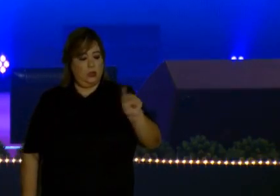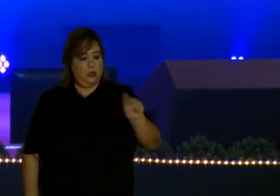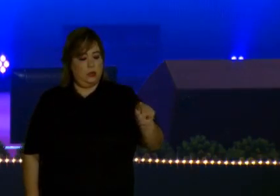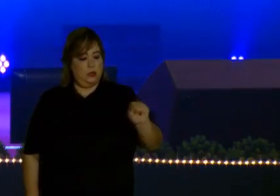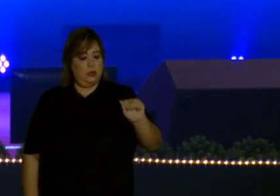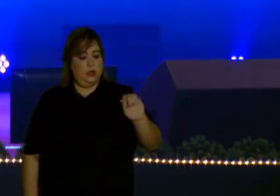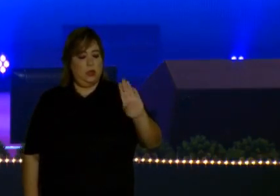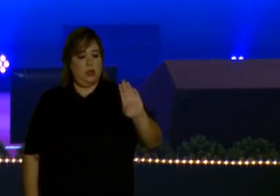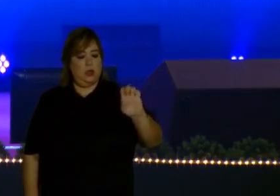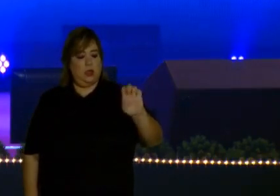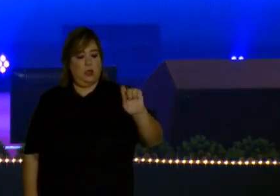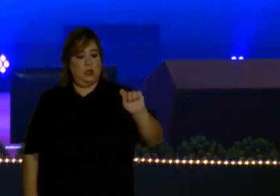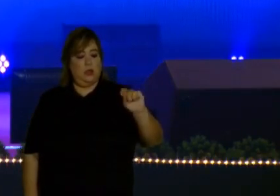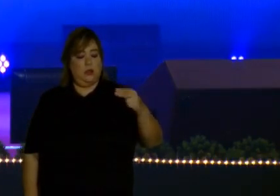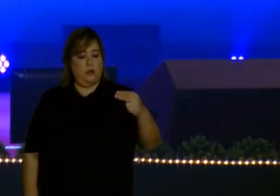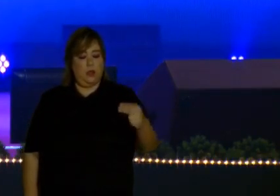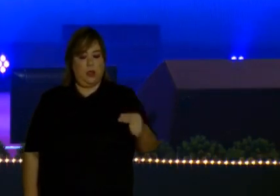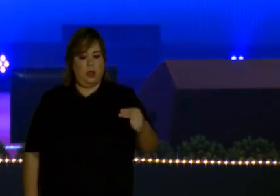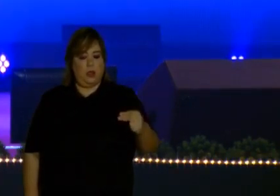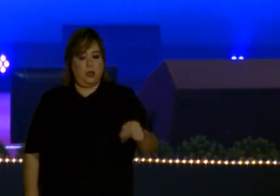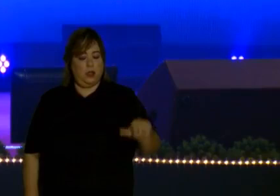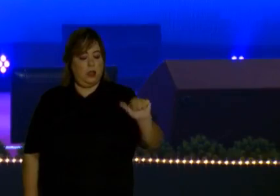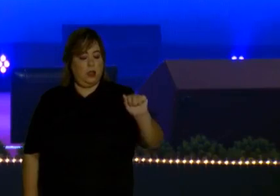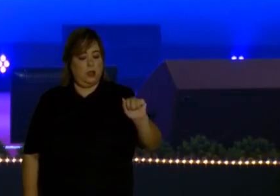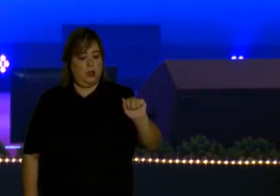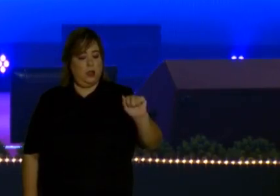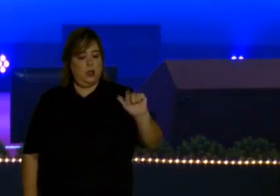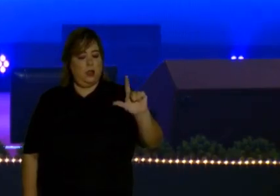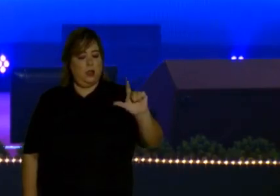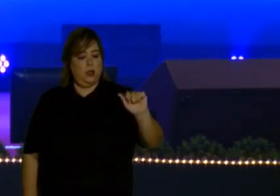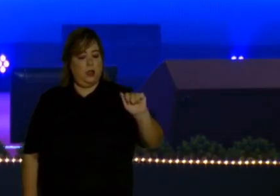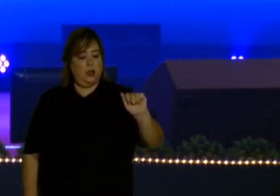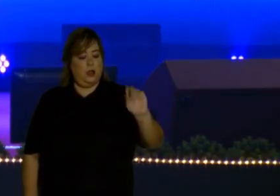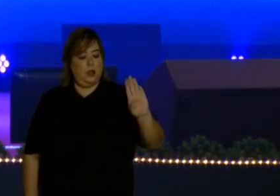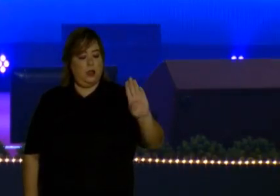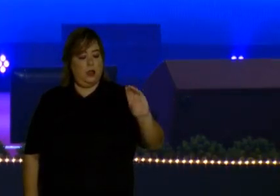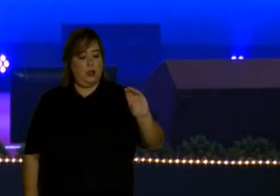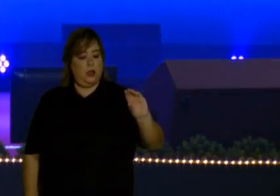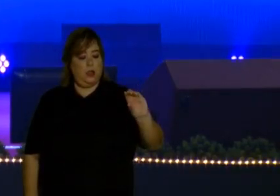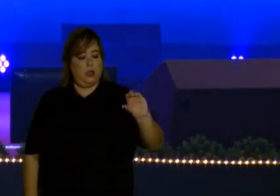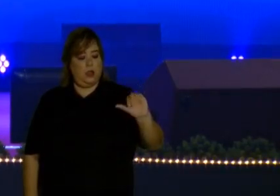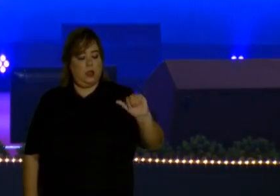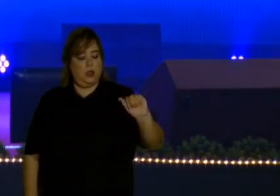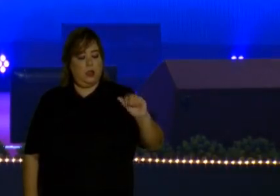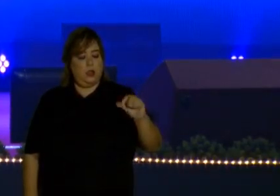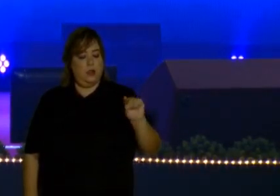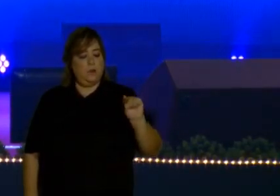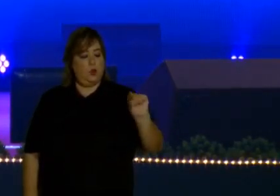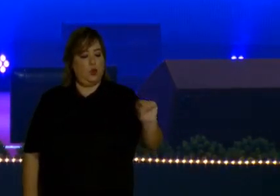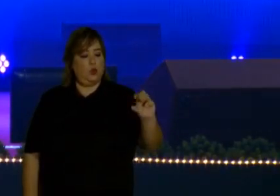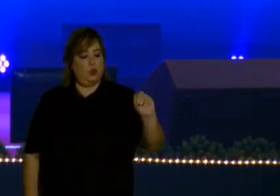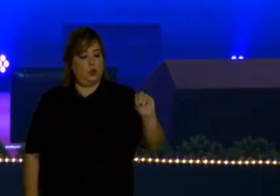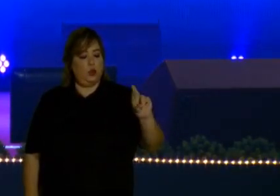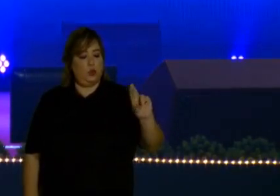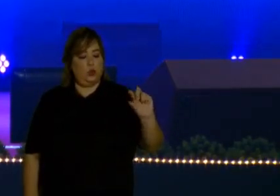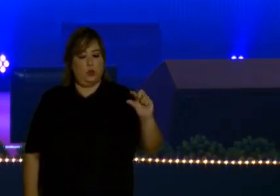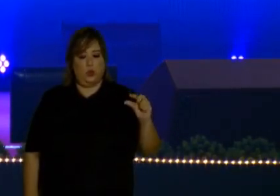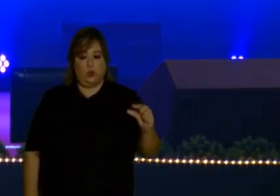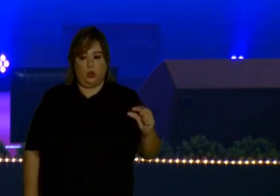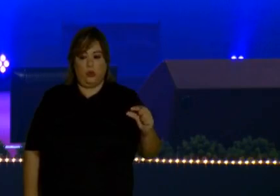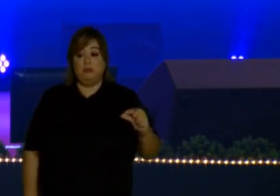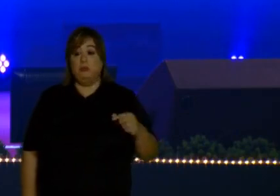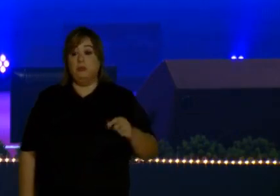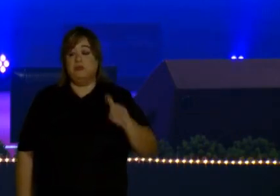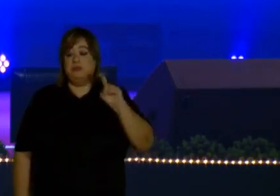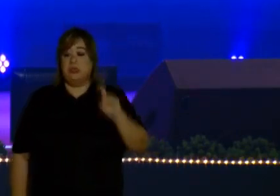Elizabeth@alava.org. Y no solamente puede poner, ¿verdad?, su necesidad por ahí, si le falta alguna clase, si quiere saber cuándo está esa